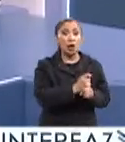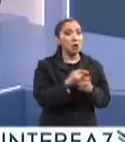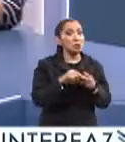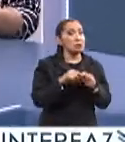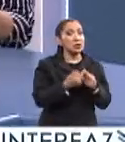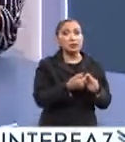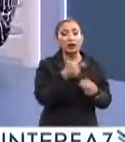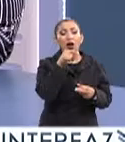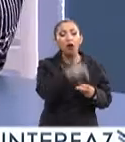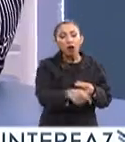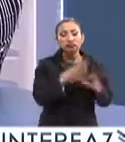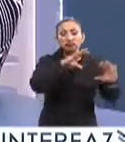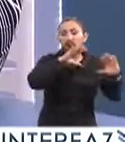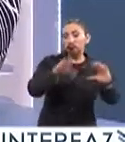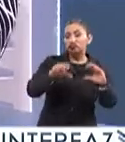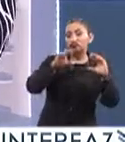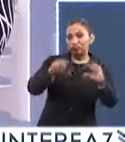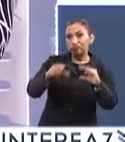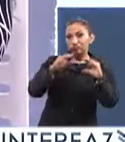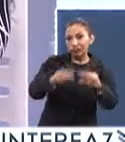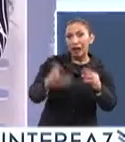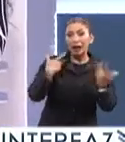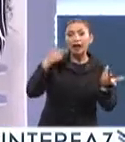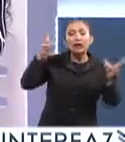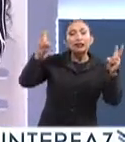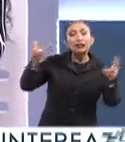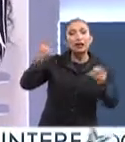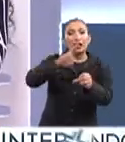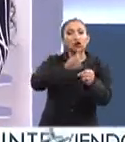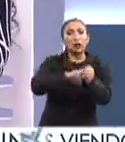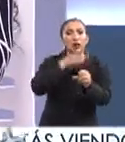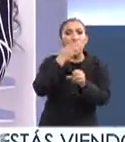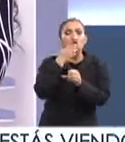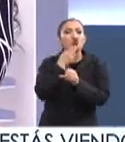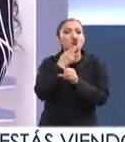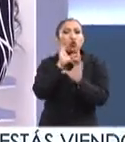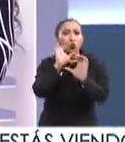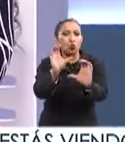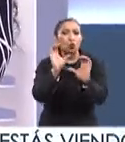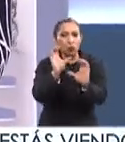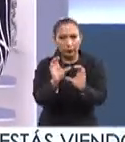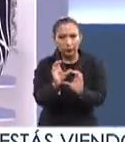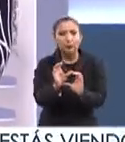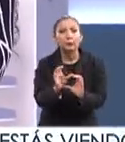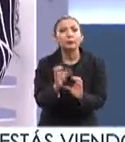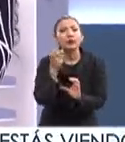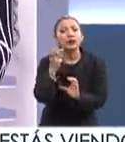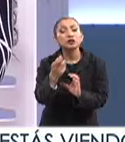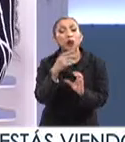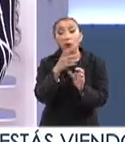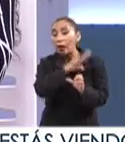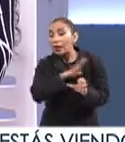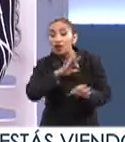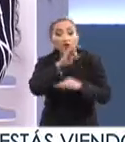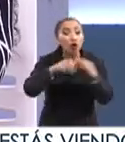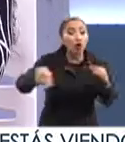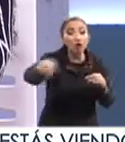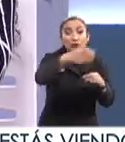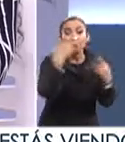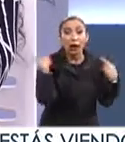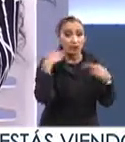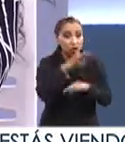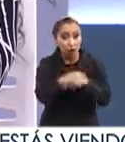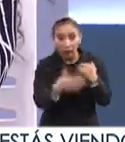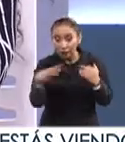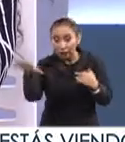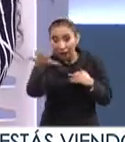que inició con las cátedras en recursos naturales. Pero bueno, esto no se ha generalizado en todos los docentes de